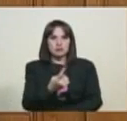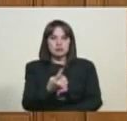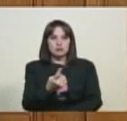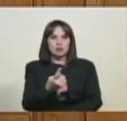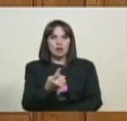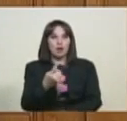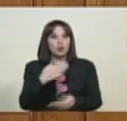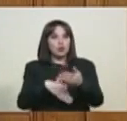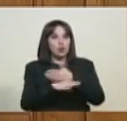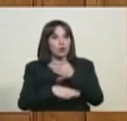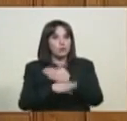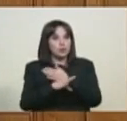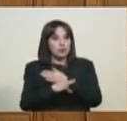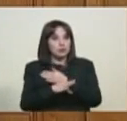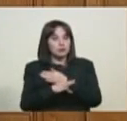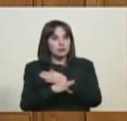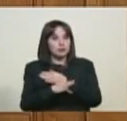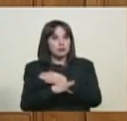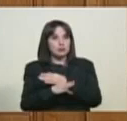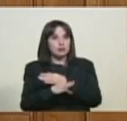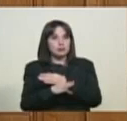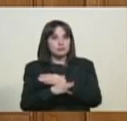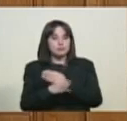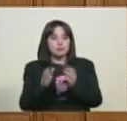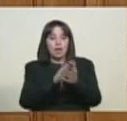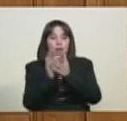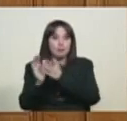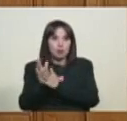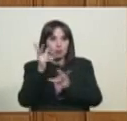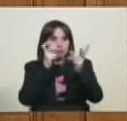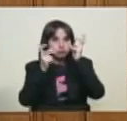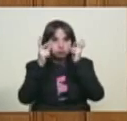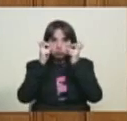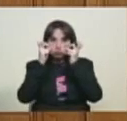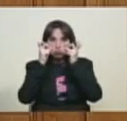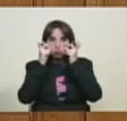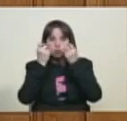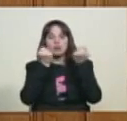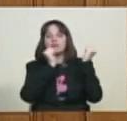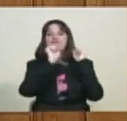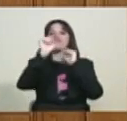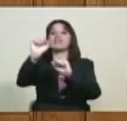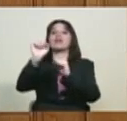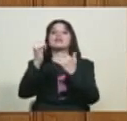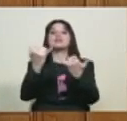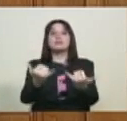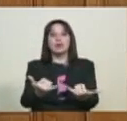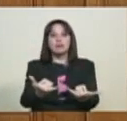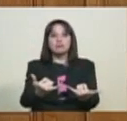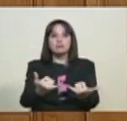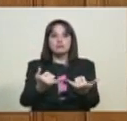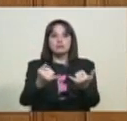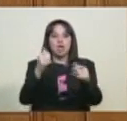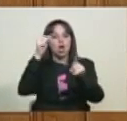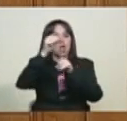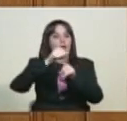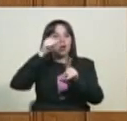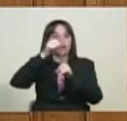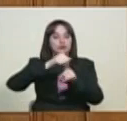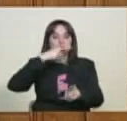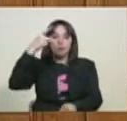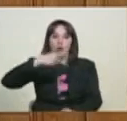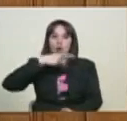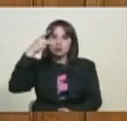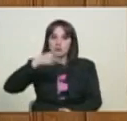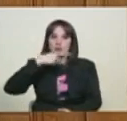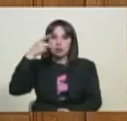es hora, compatriotas que me escuchan, de defender y reivindicar la lucha política